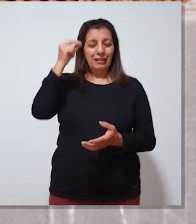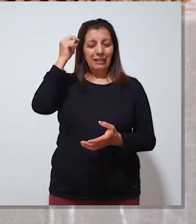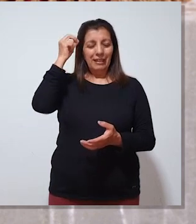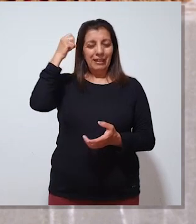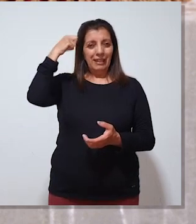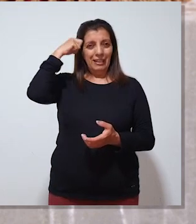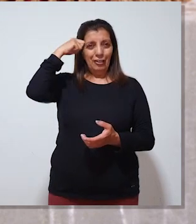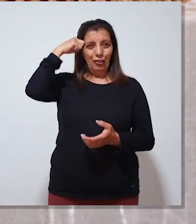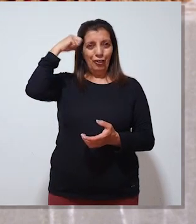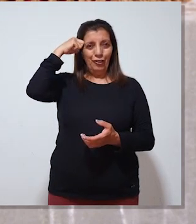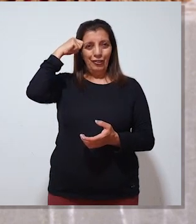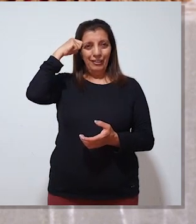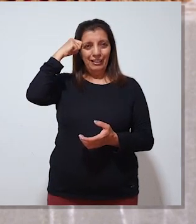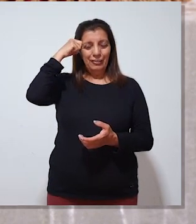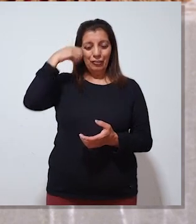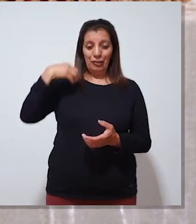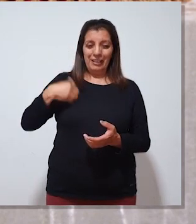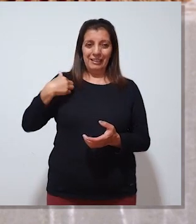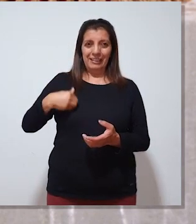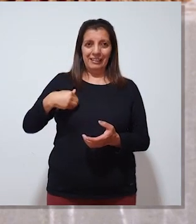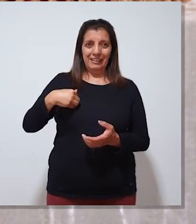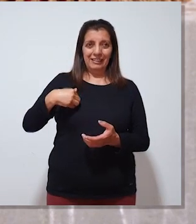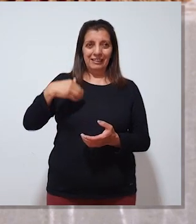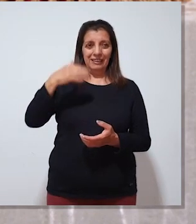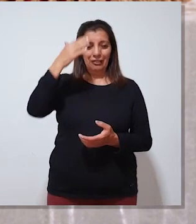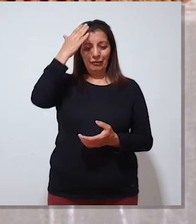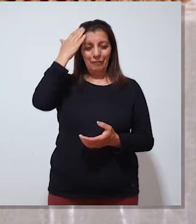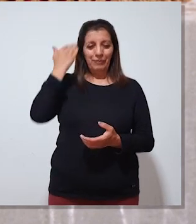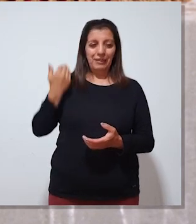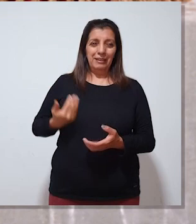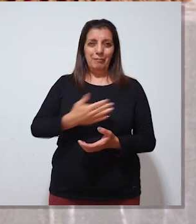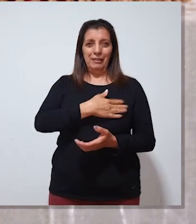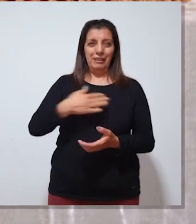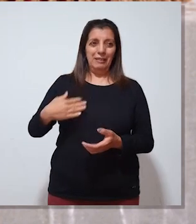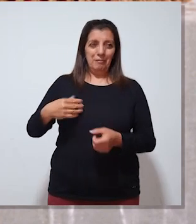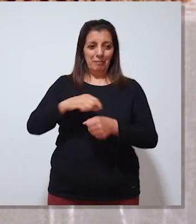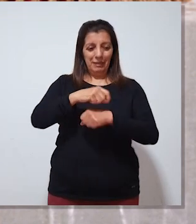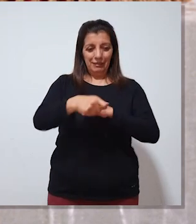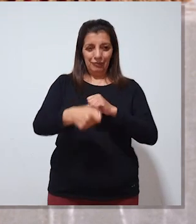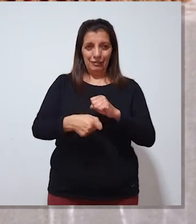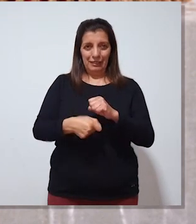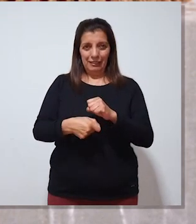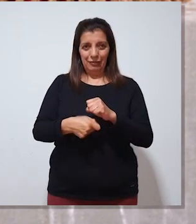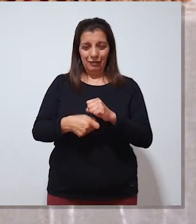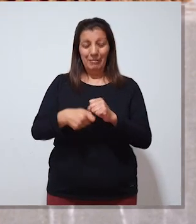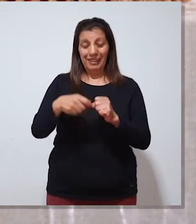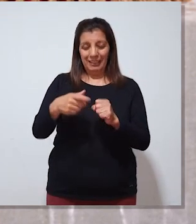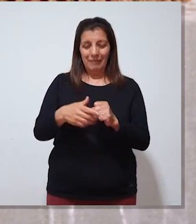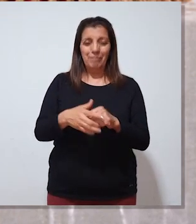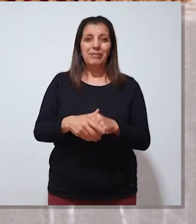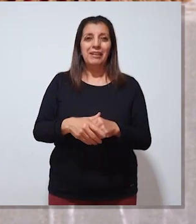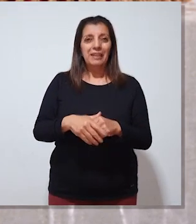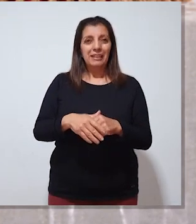atrás aquí en Mendoza y el centenario del nacimiento de Monseñor Rubiolo, que fuera buen pastor de esta